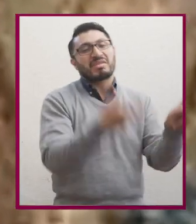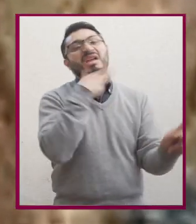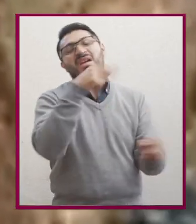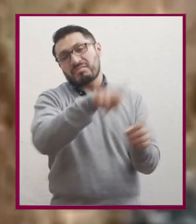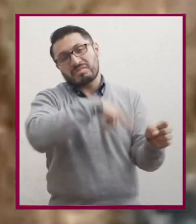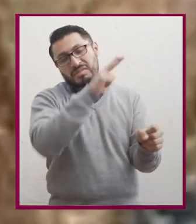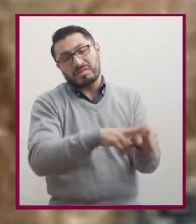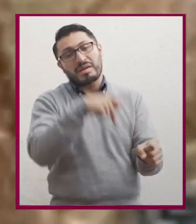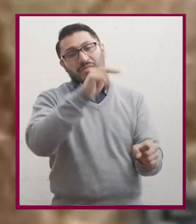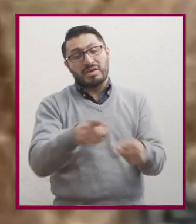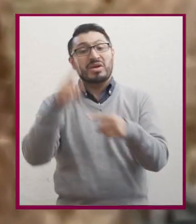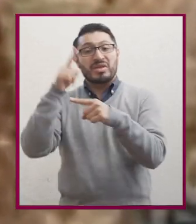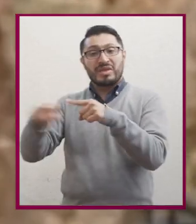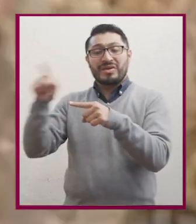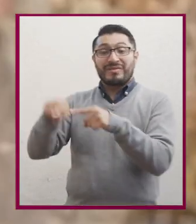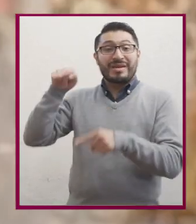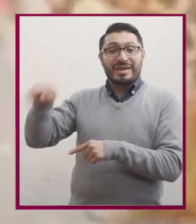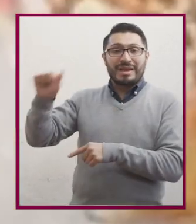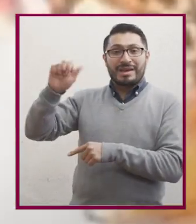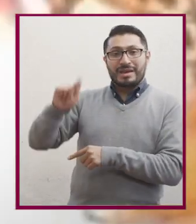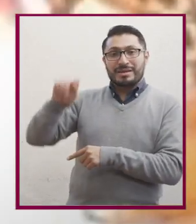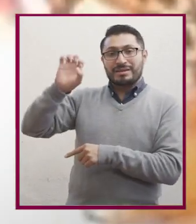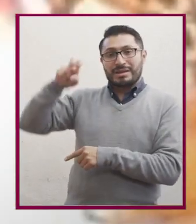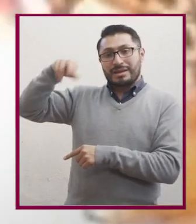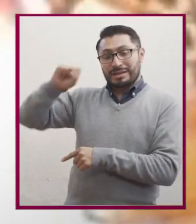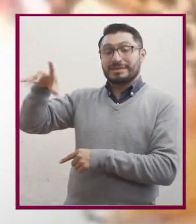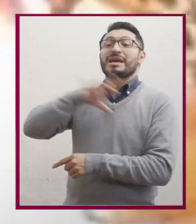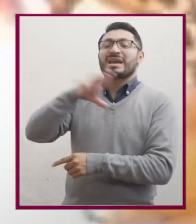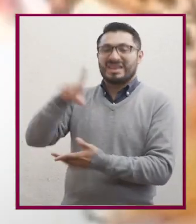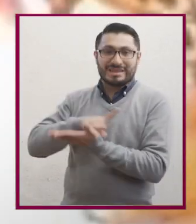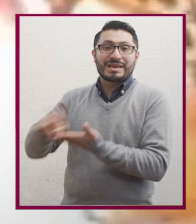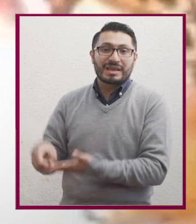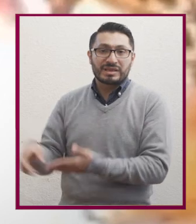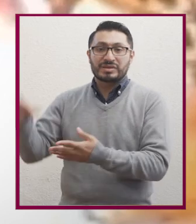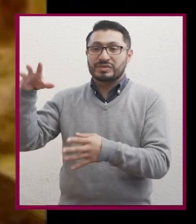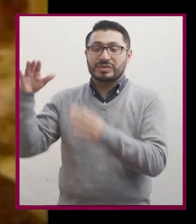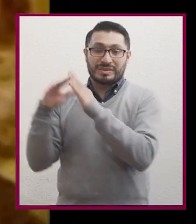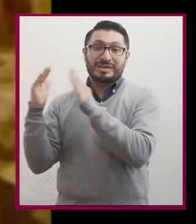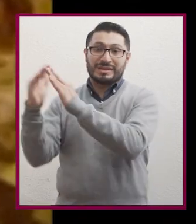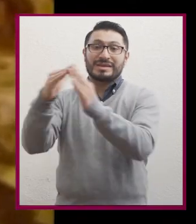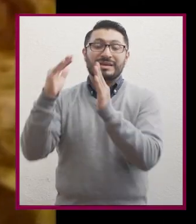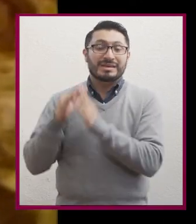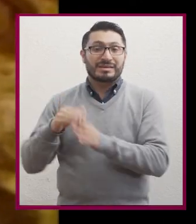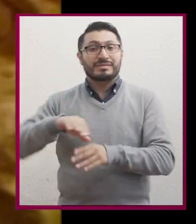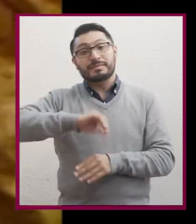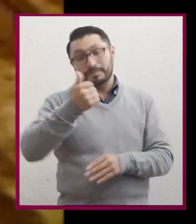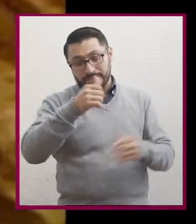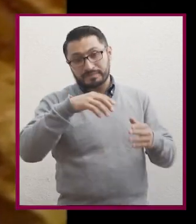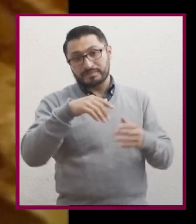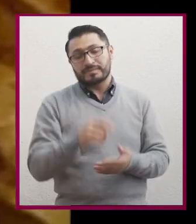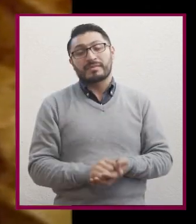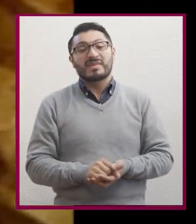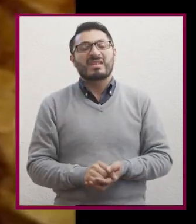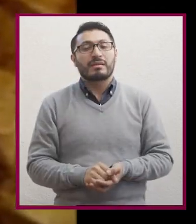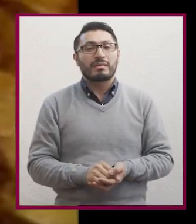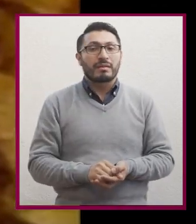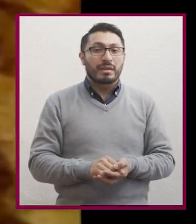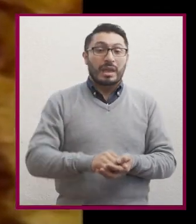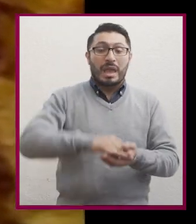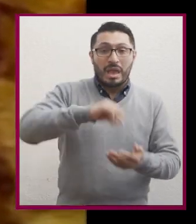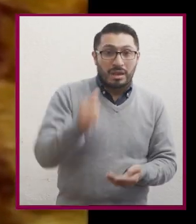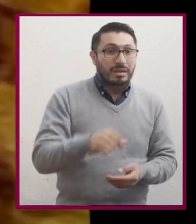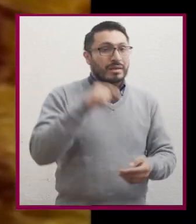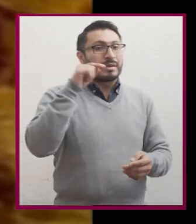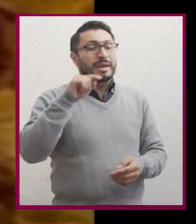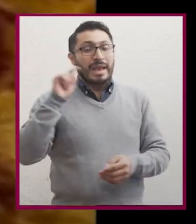a diferencia de las atenienses, ellas sí tenían derecho a poseer propiedades. Un dato más, aunque en Atenas los hombres eran